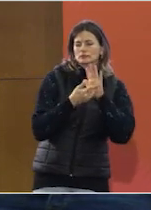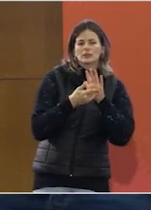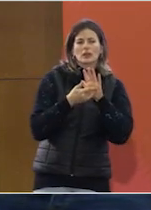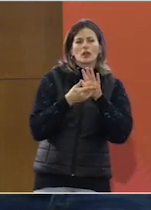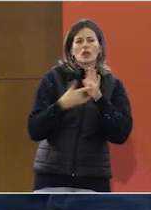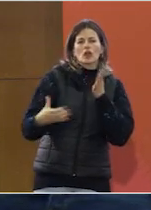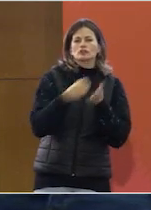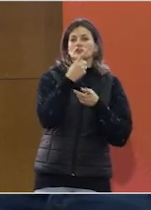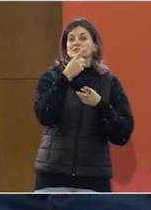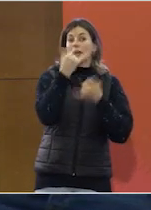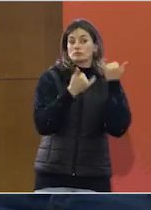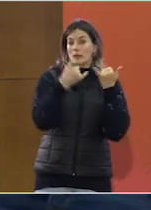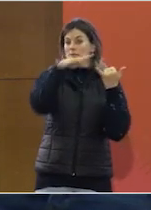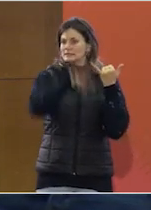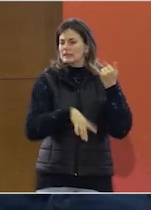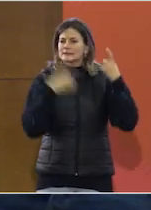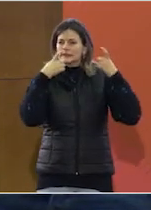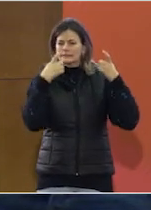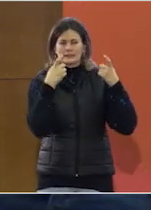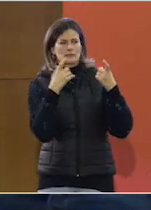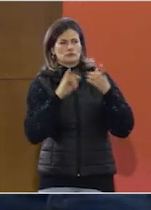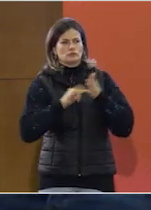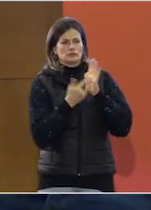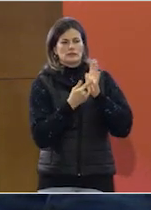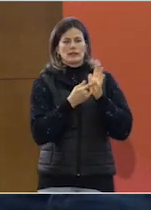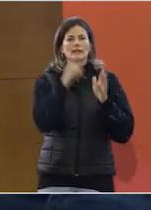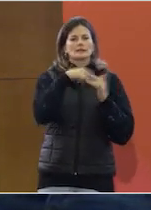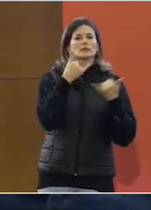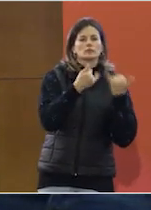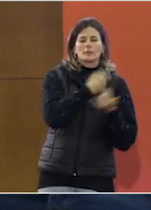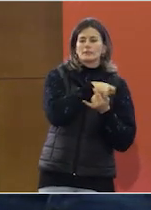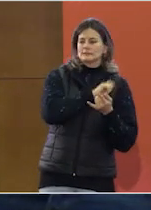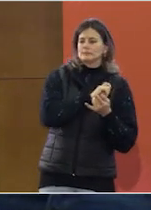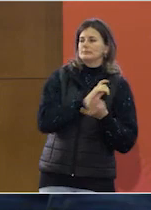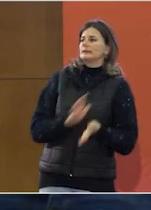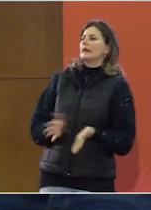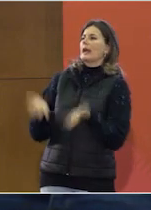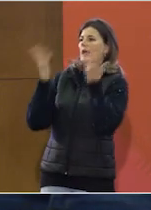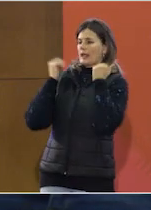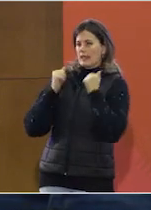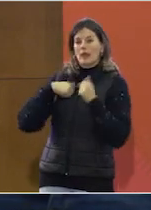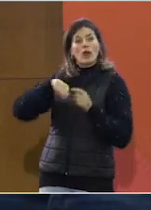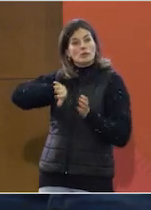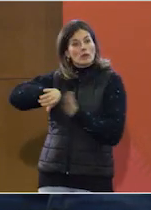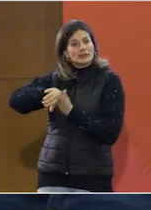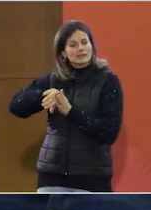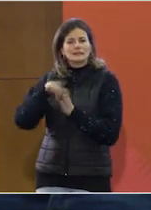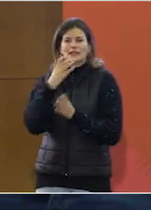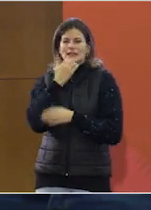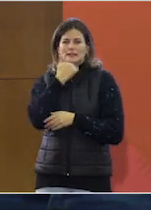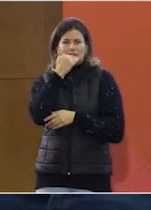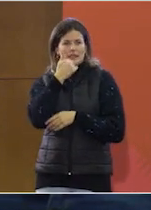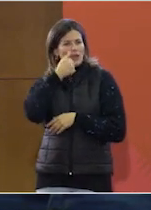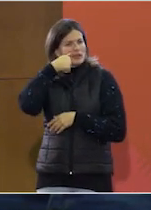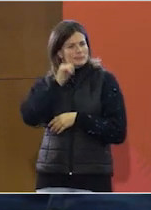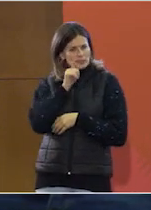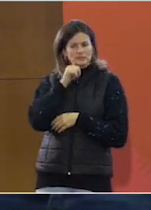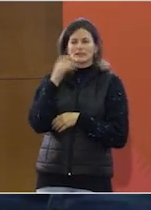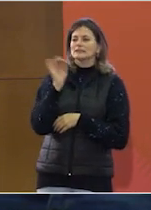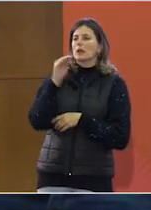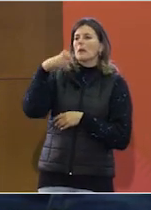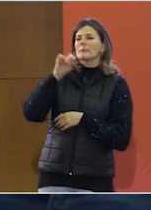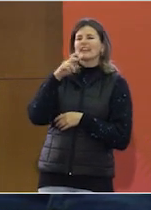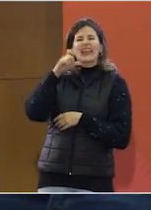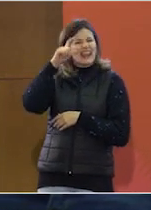parlamentaria todos los problemas de Cataluña y todos los problemas de España. Claro, pero la derecha, Pedro Sánchez, la derecha, Miquel